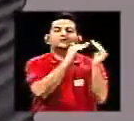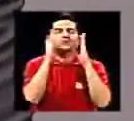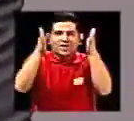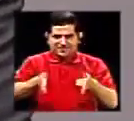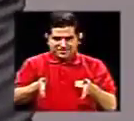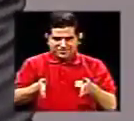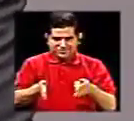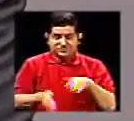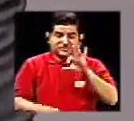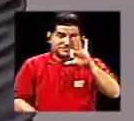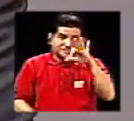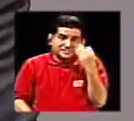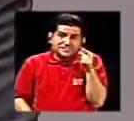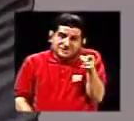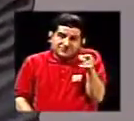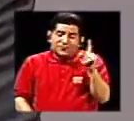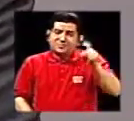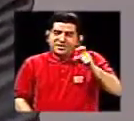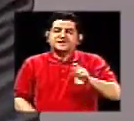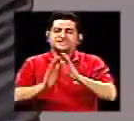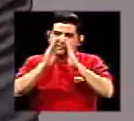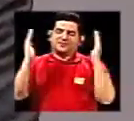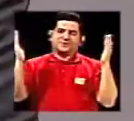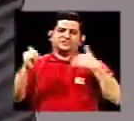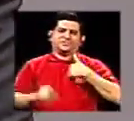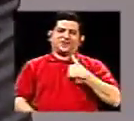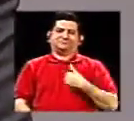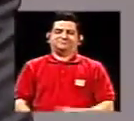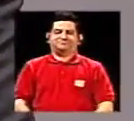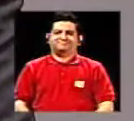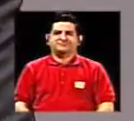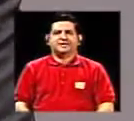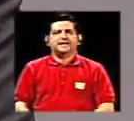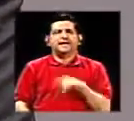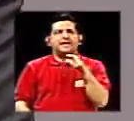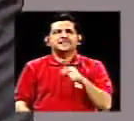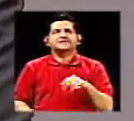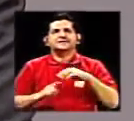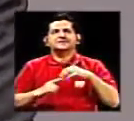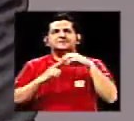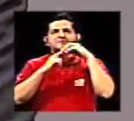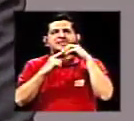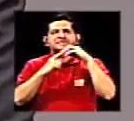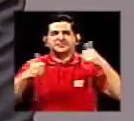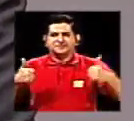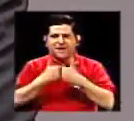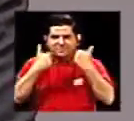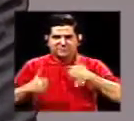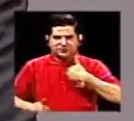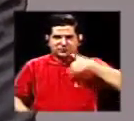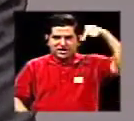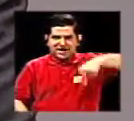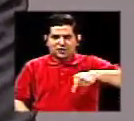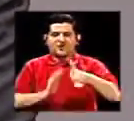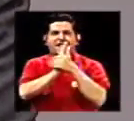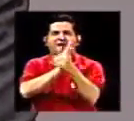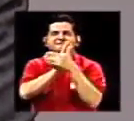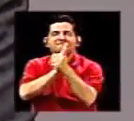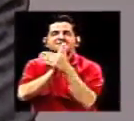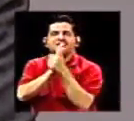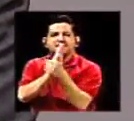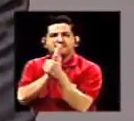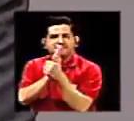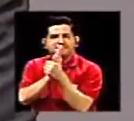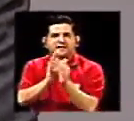Y para poder atraer a la ciudadanía hay que estar muy abiertos. Y eso es el gran, ese es, digamos, el principal desafío al que hoy nos enfrentamos, tener capacidad